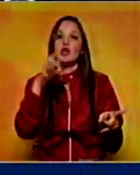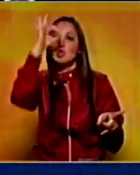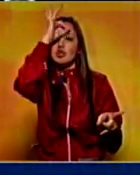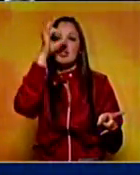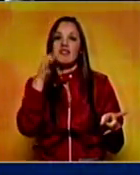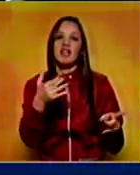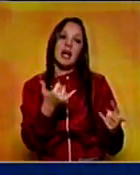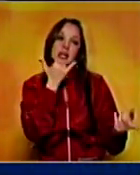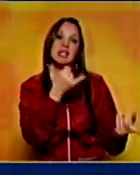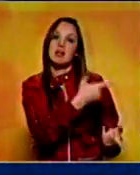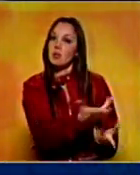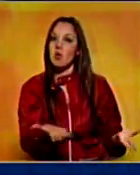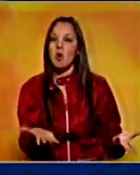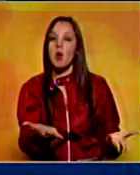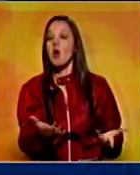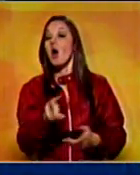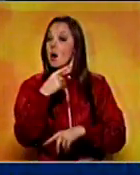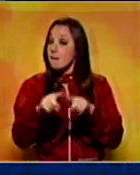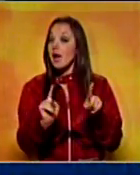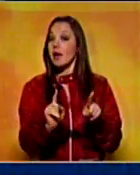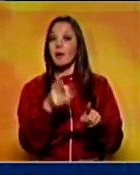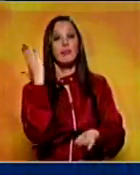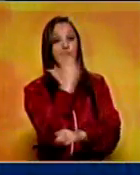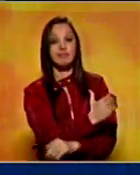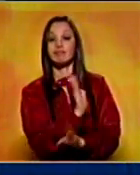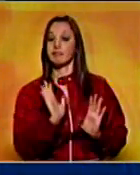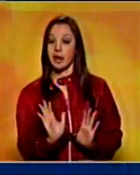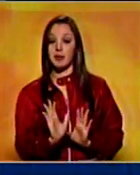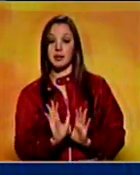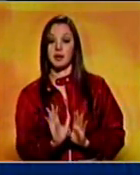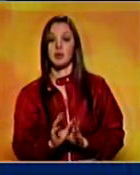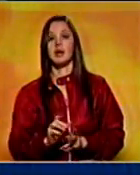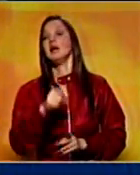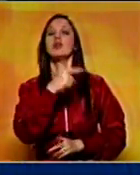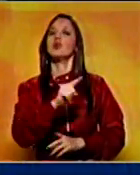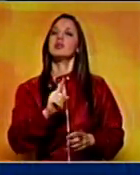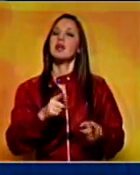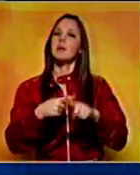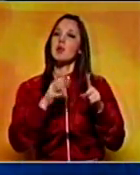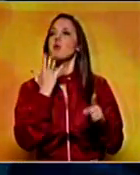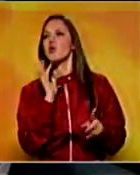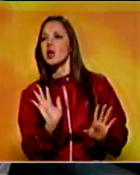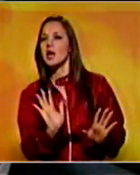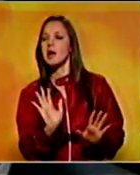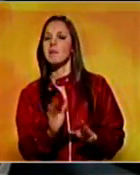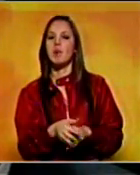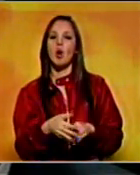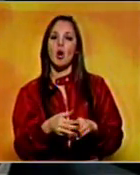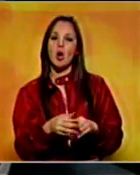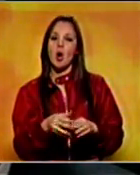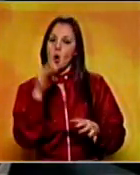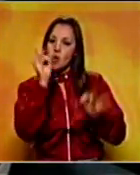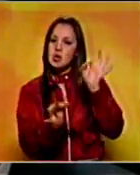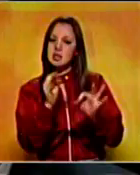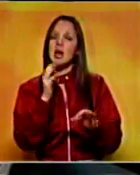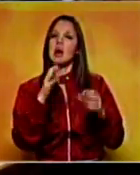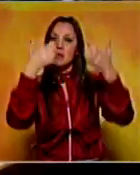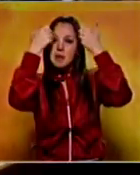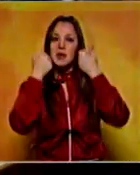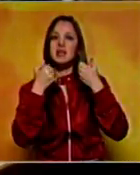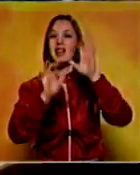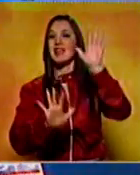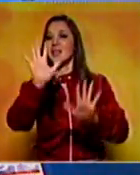discreción de la jueza la sentencia que dicte por homicidio culposo que puede variar desde una Sentencia suspendida hasta prisión por